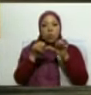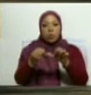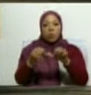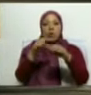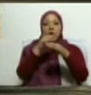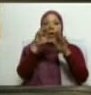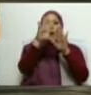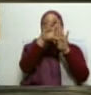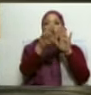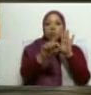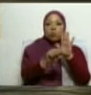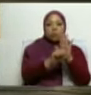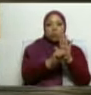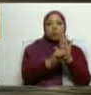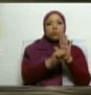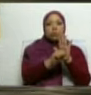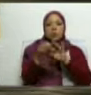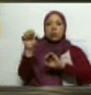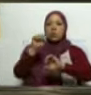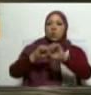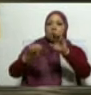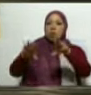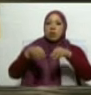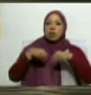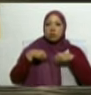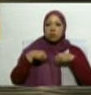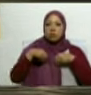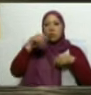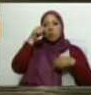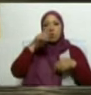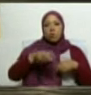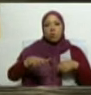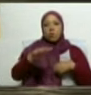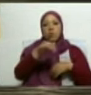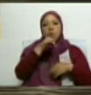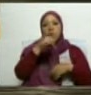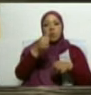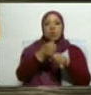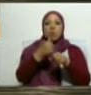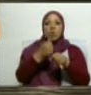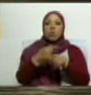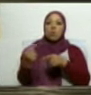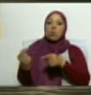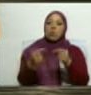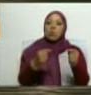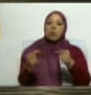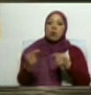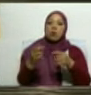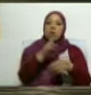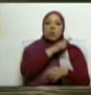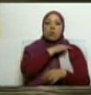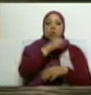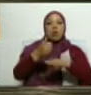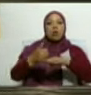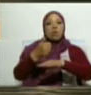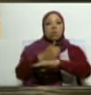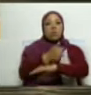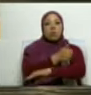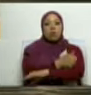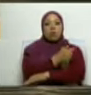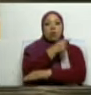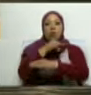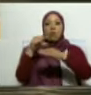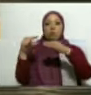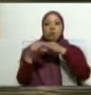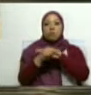Magna. Nuestro país no acepta las actuales campañas de desprestigio y tergiversación de las autoridades guyanesas para impedir el